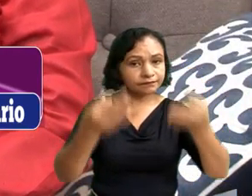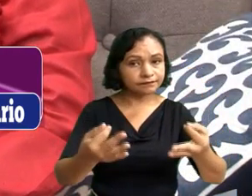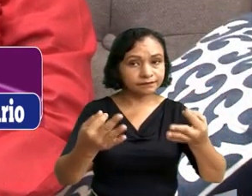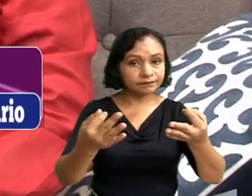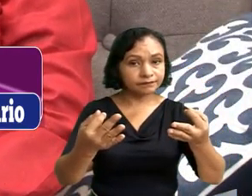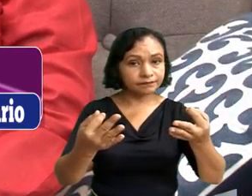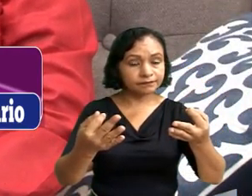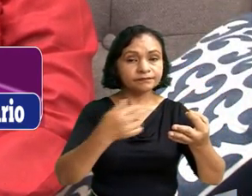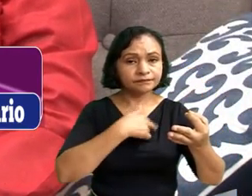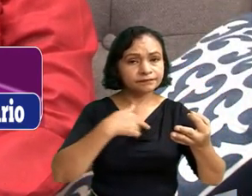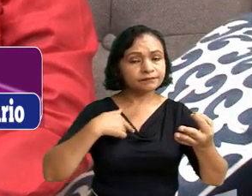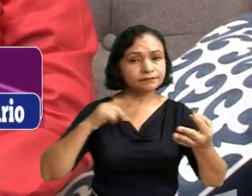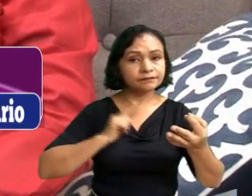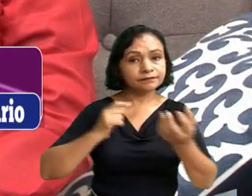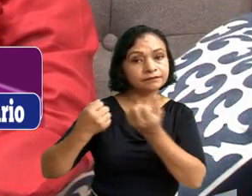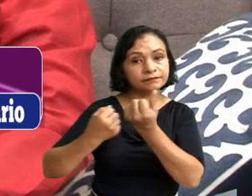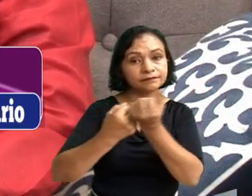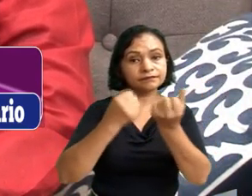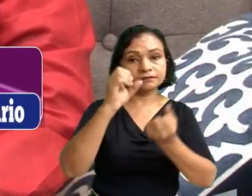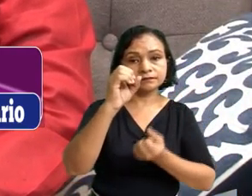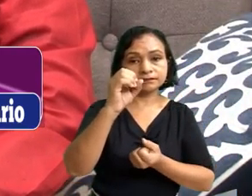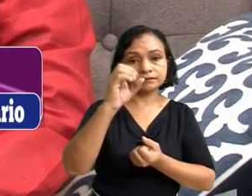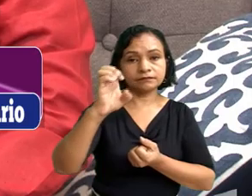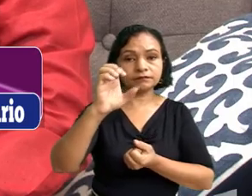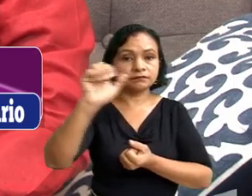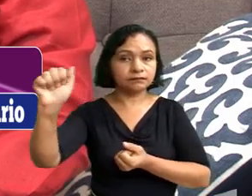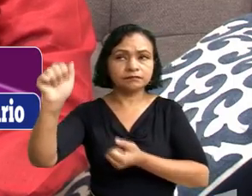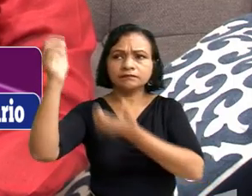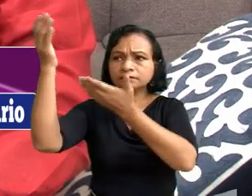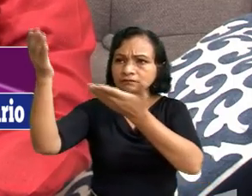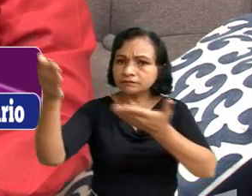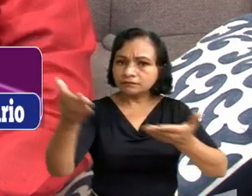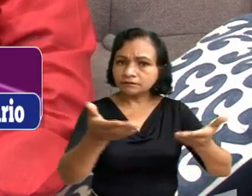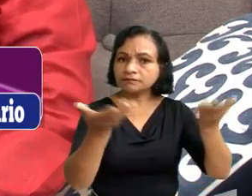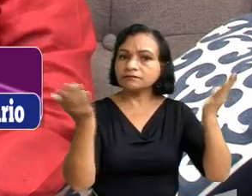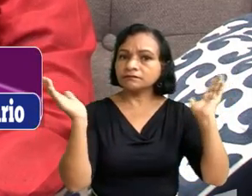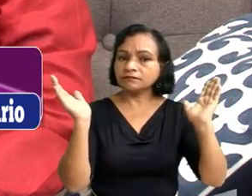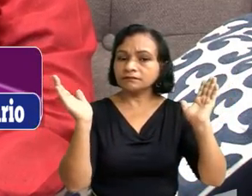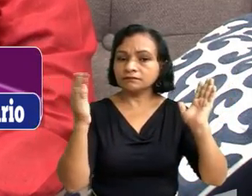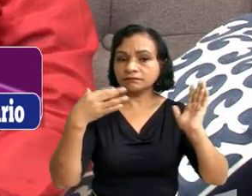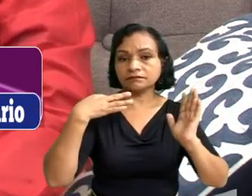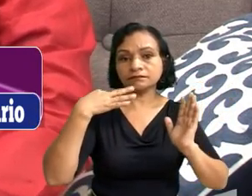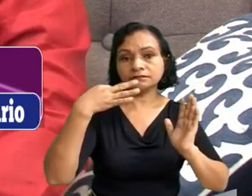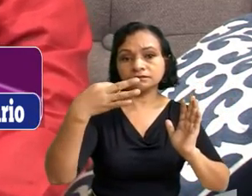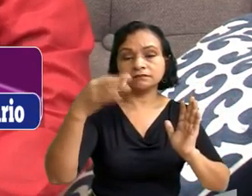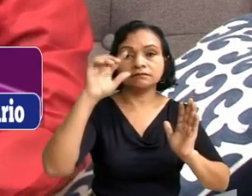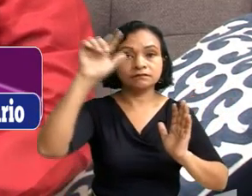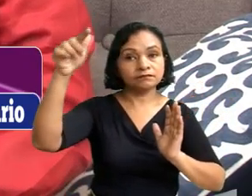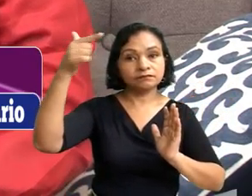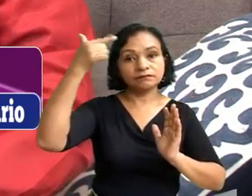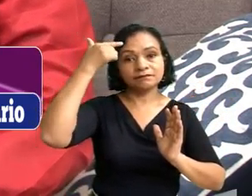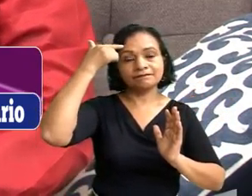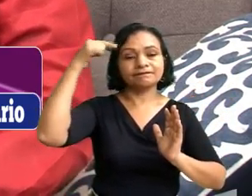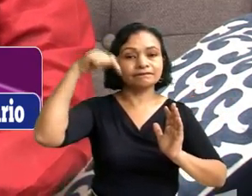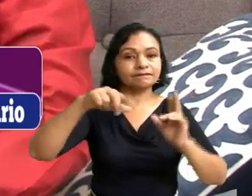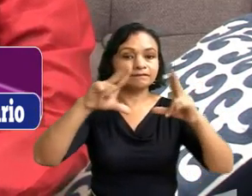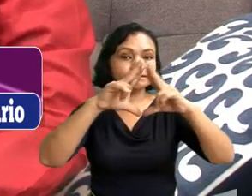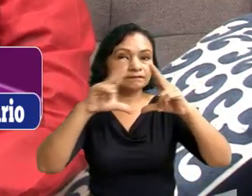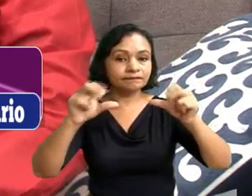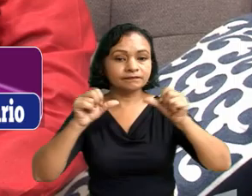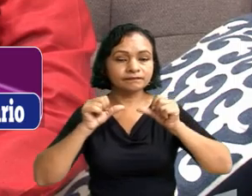y esperamos el apoyo de la oea bienvenido sea pero que pero en una voluntad del gobierno de nicaragua en